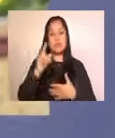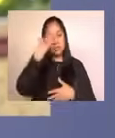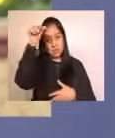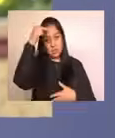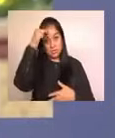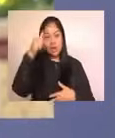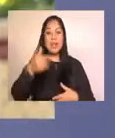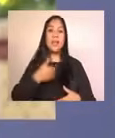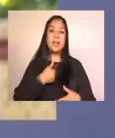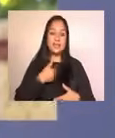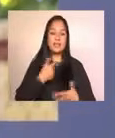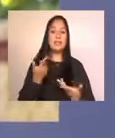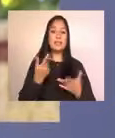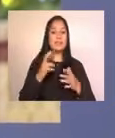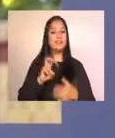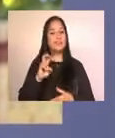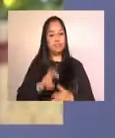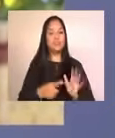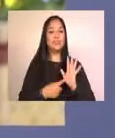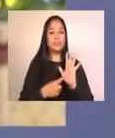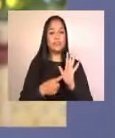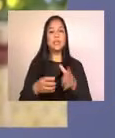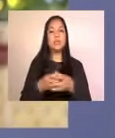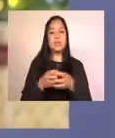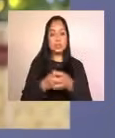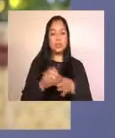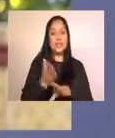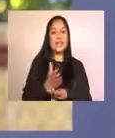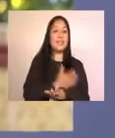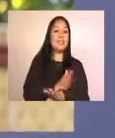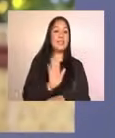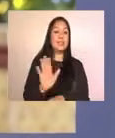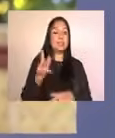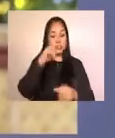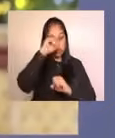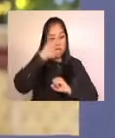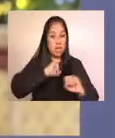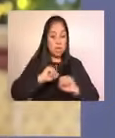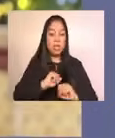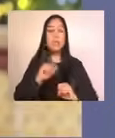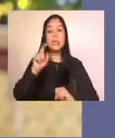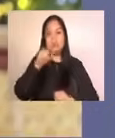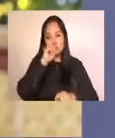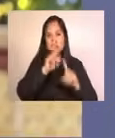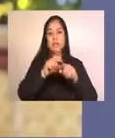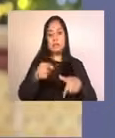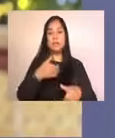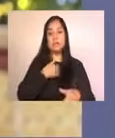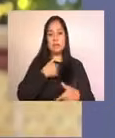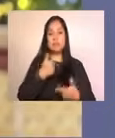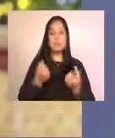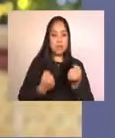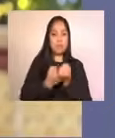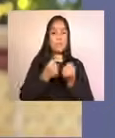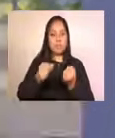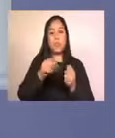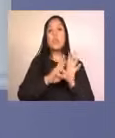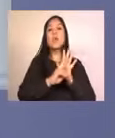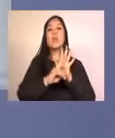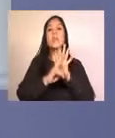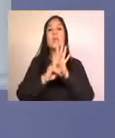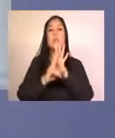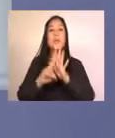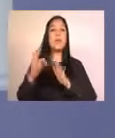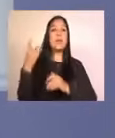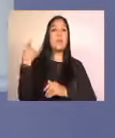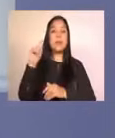donde se requiera la intervención de la comisión previa a su ejecución, pues tendremos la intervención a través de recomendaciones a las